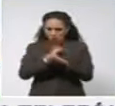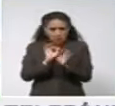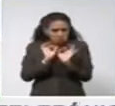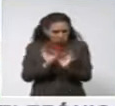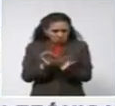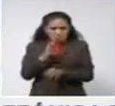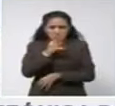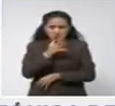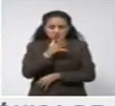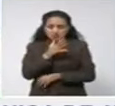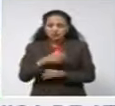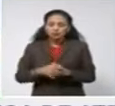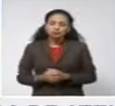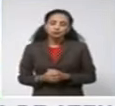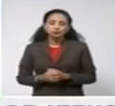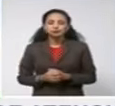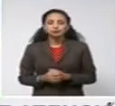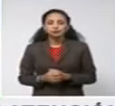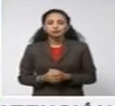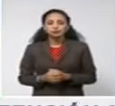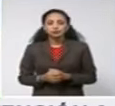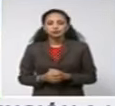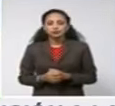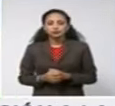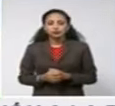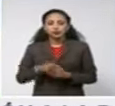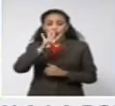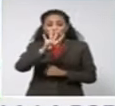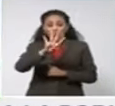46 que representan el